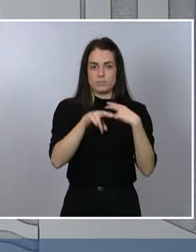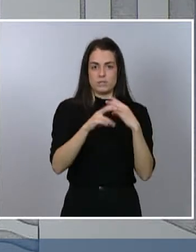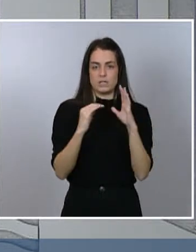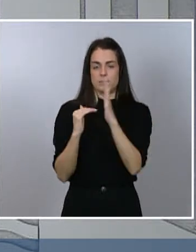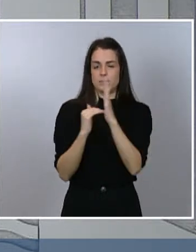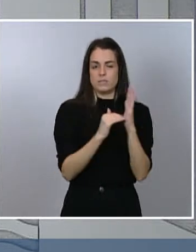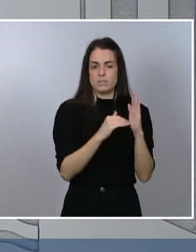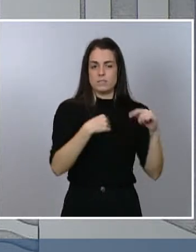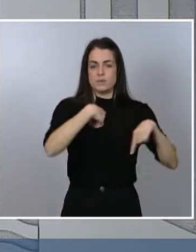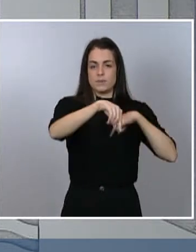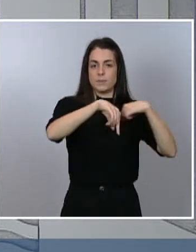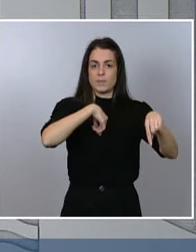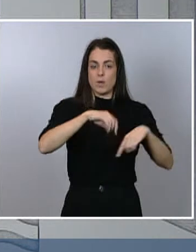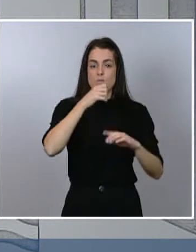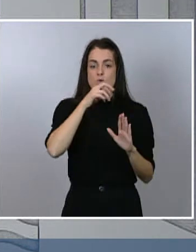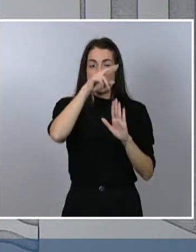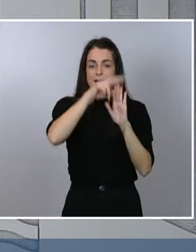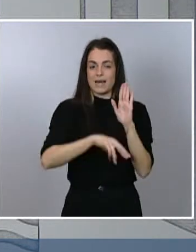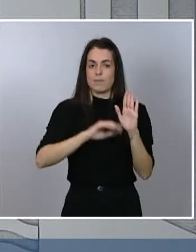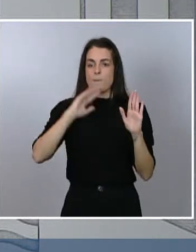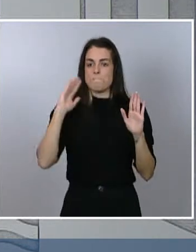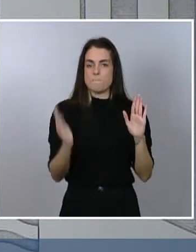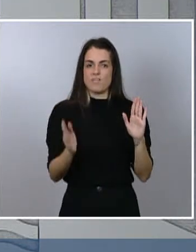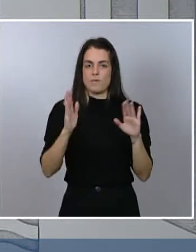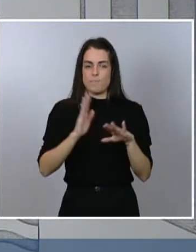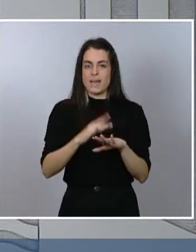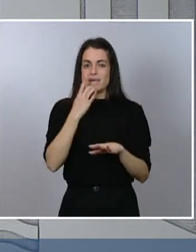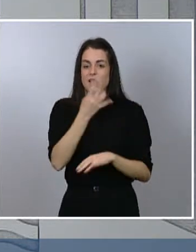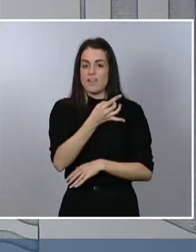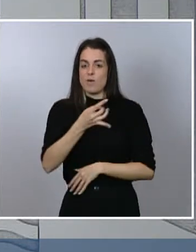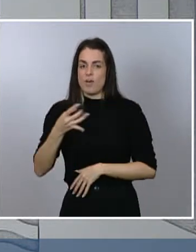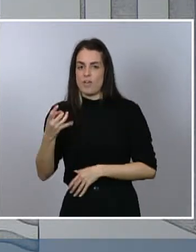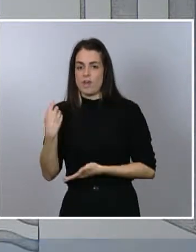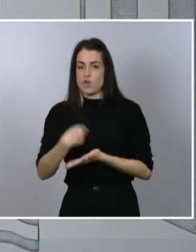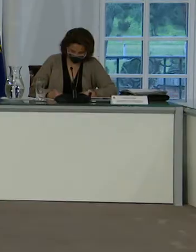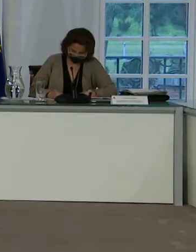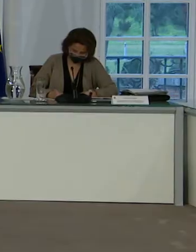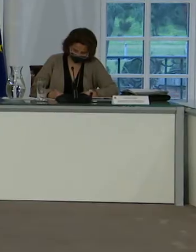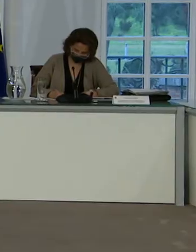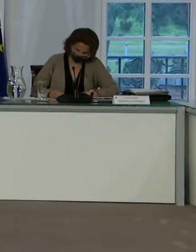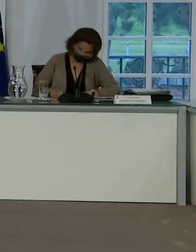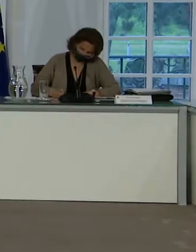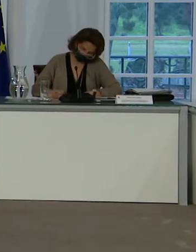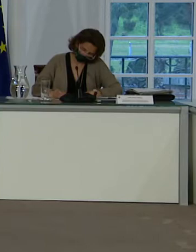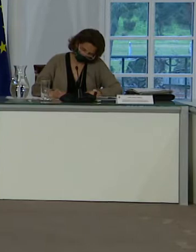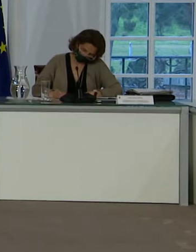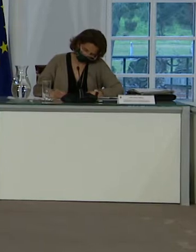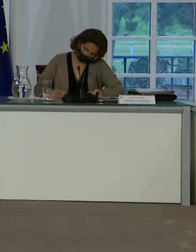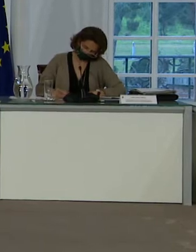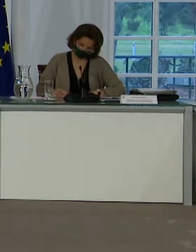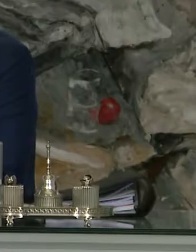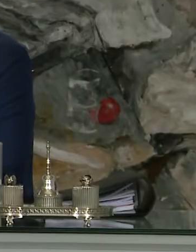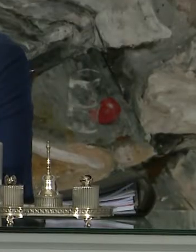un régimen sancionador para la morosidad que se pudiera producir en este sector. De hecho, se